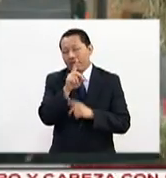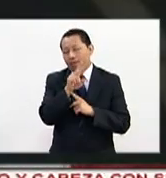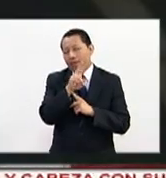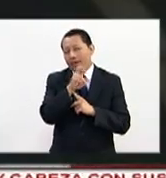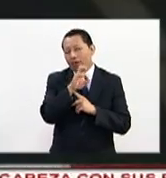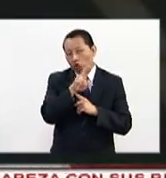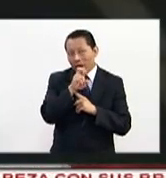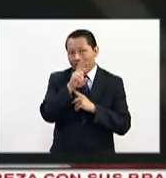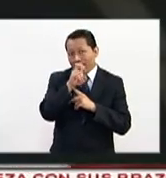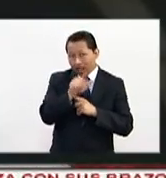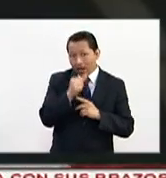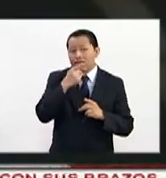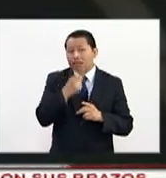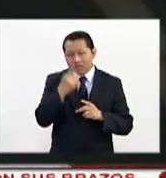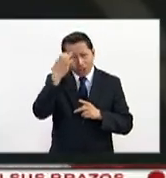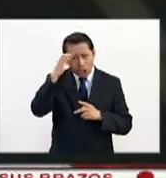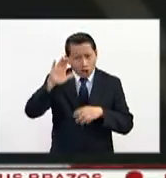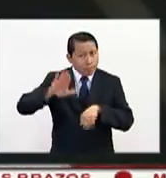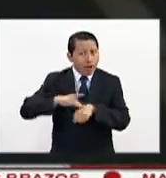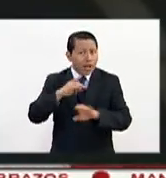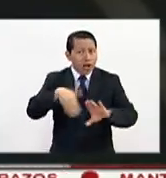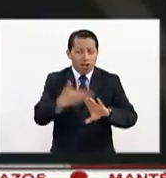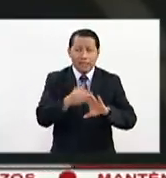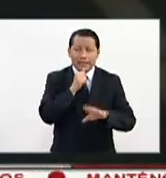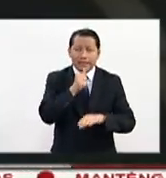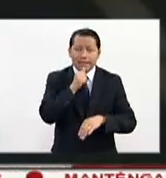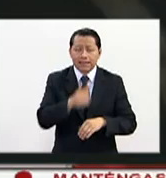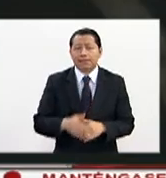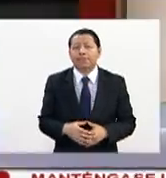Ávila, dijo que aún se desconoce el motivo del ataque.